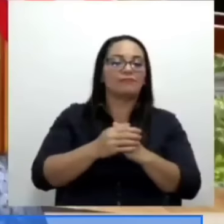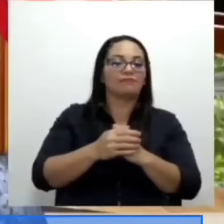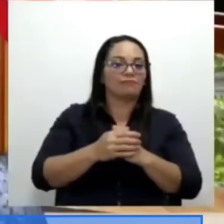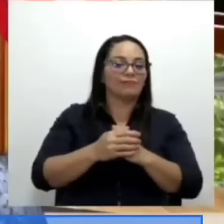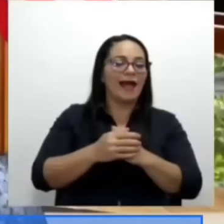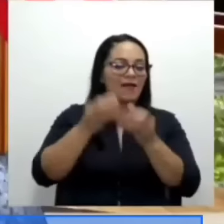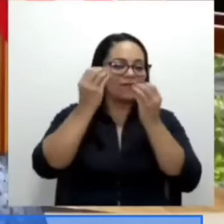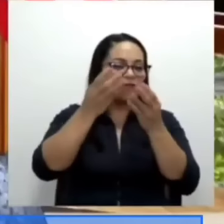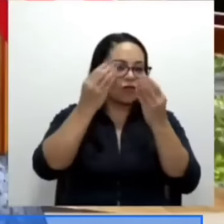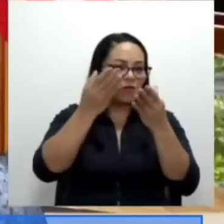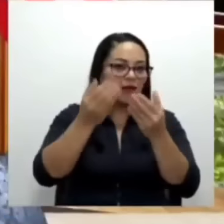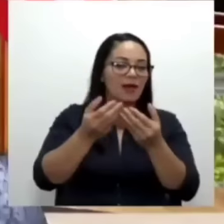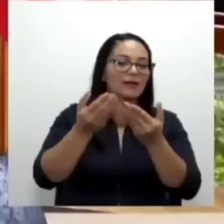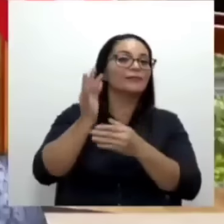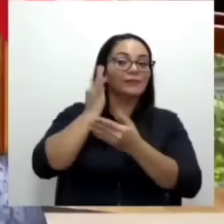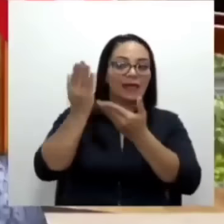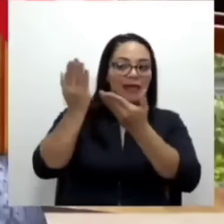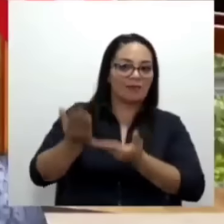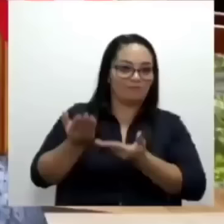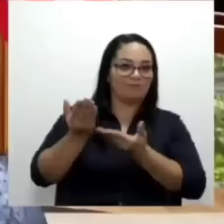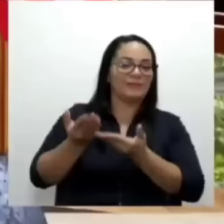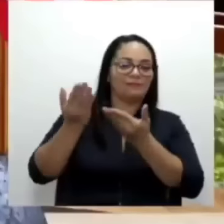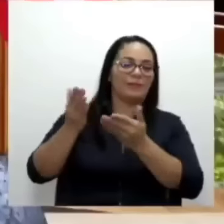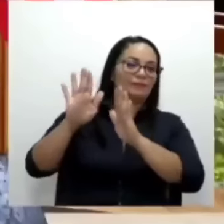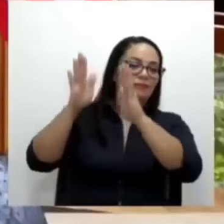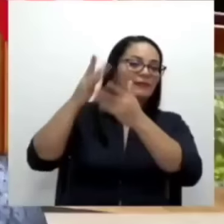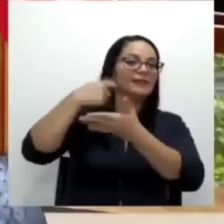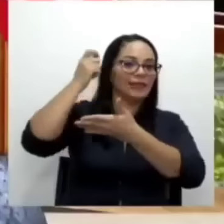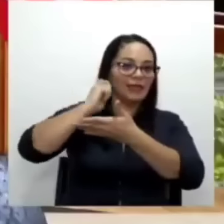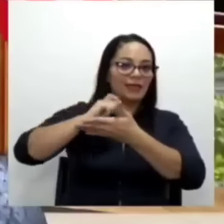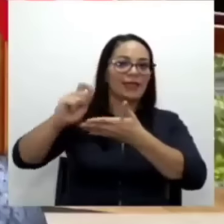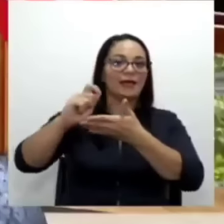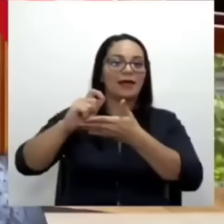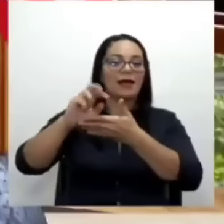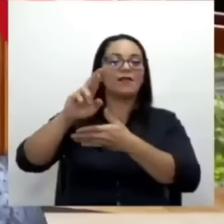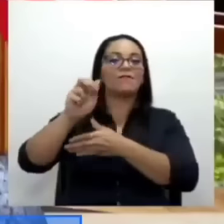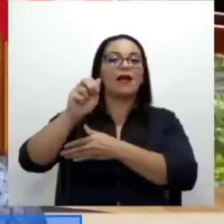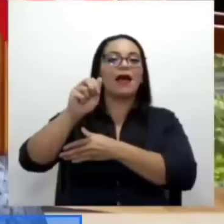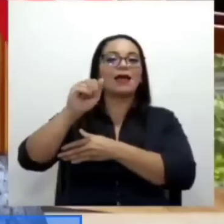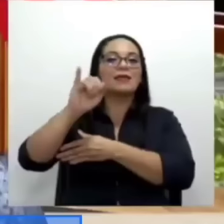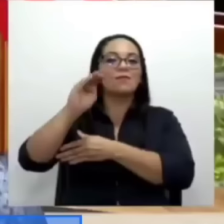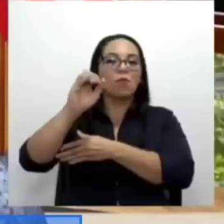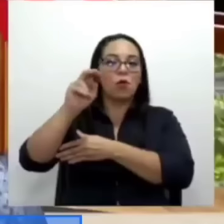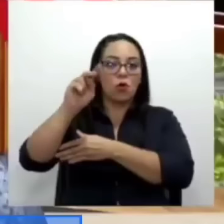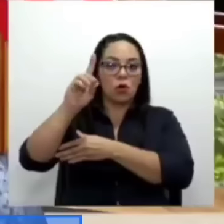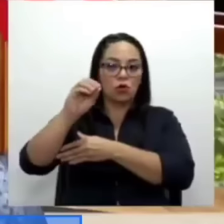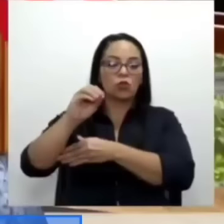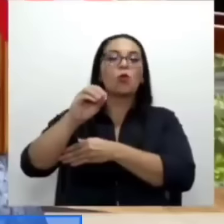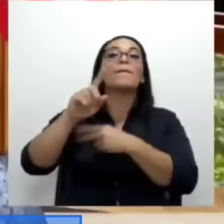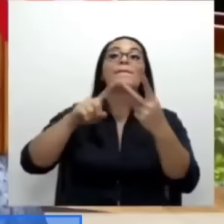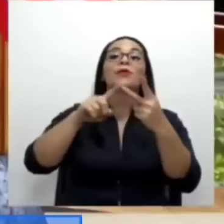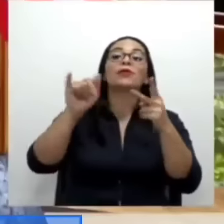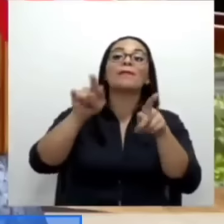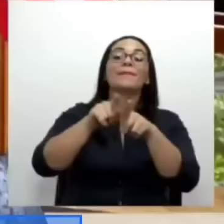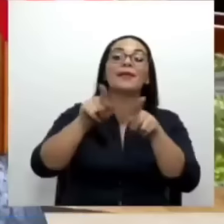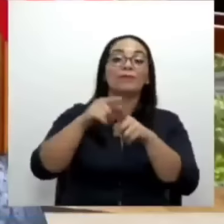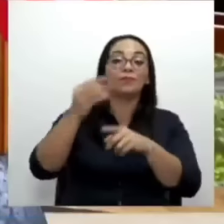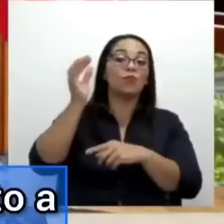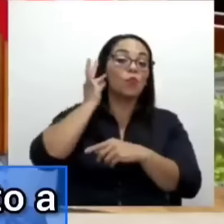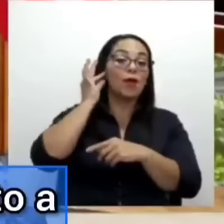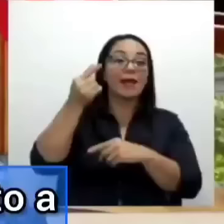distinguidísima huésped, la secretaria Raimundo, también la general Richardson nos va a